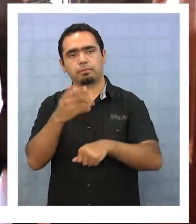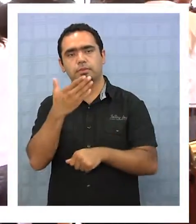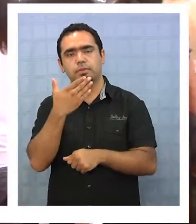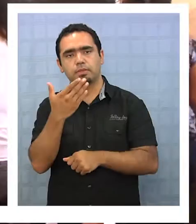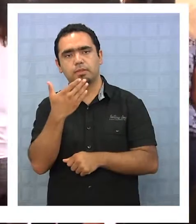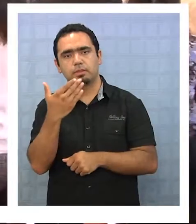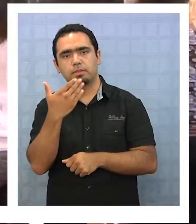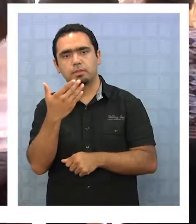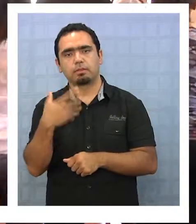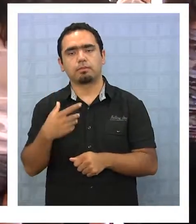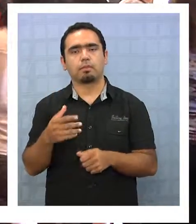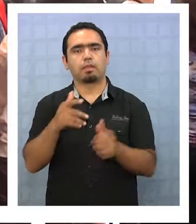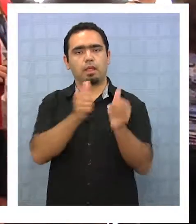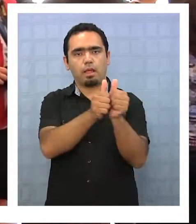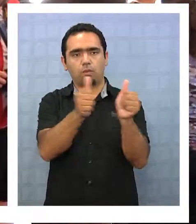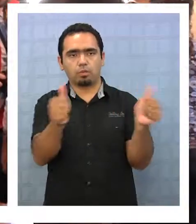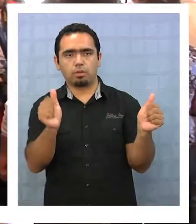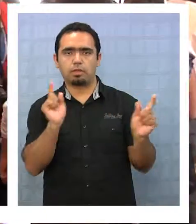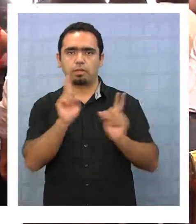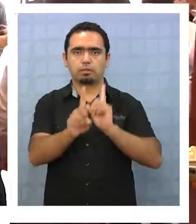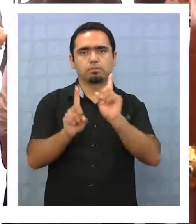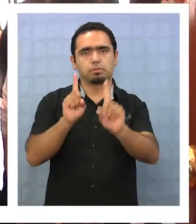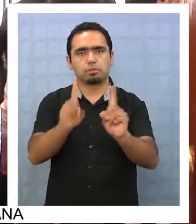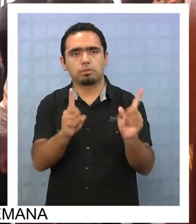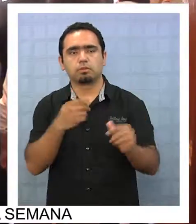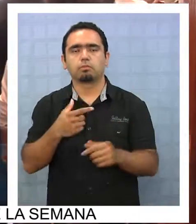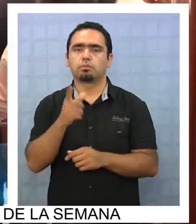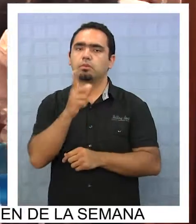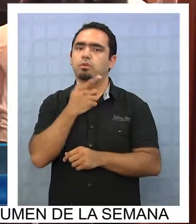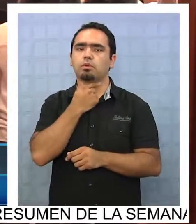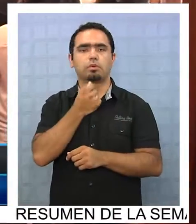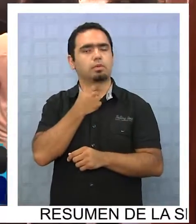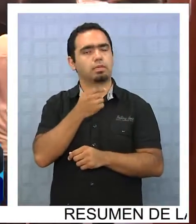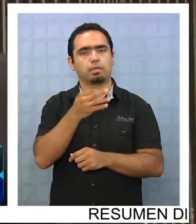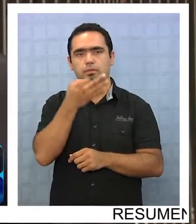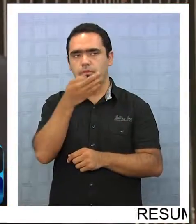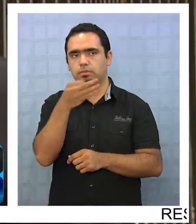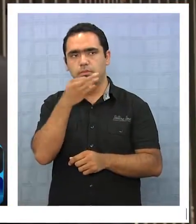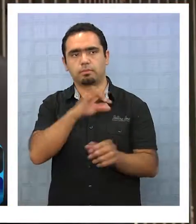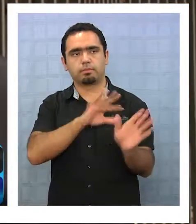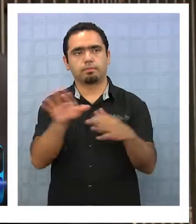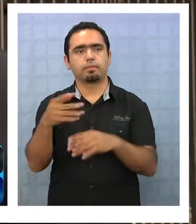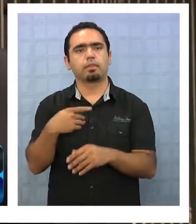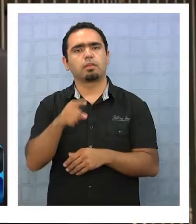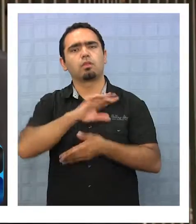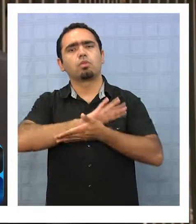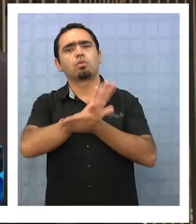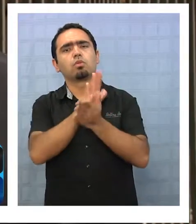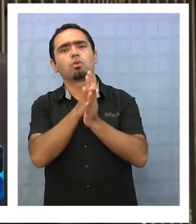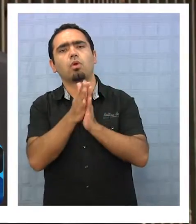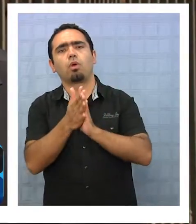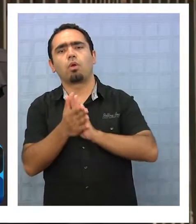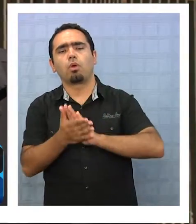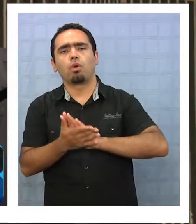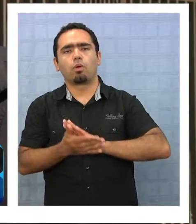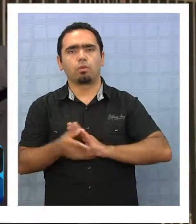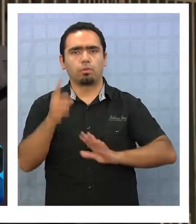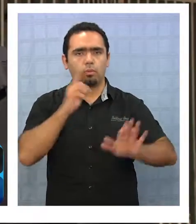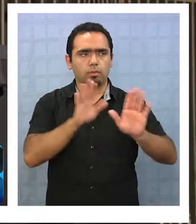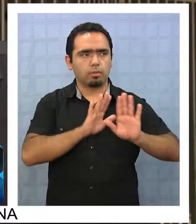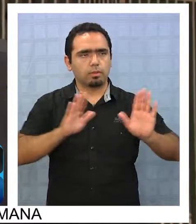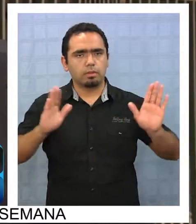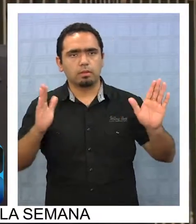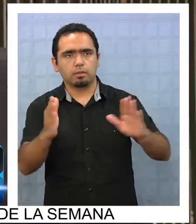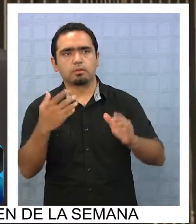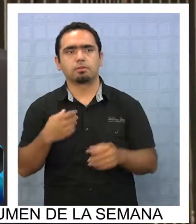parte de las autoridades presentes en la reunión no quiso hacer declaraciones. Se está cubriendo todo lo frente. Usted comprenderá que la